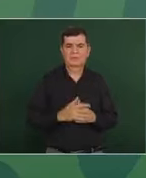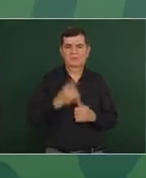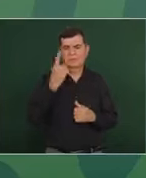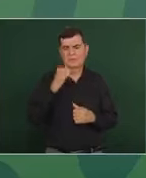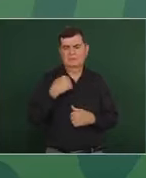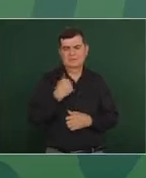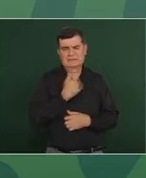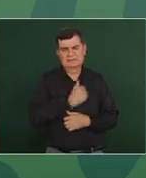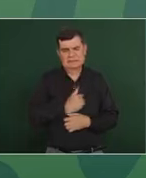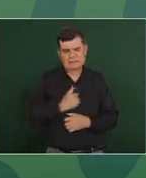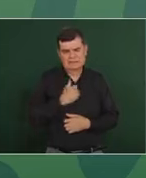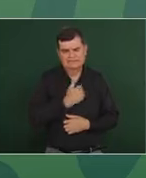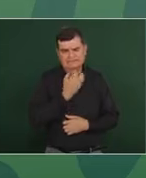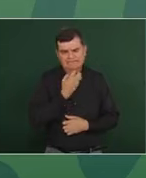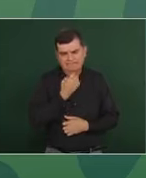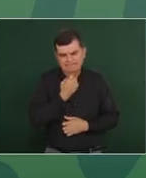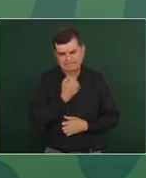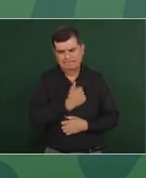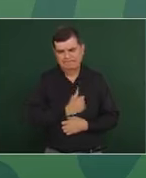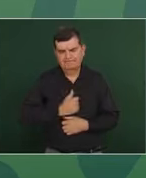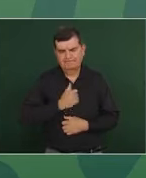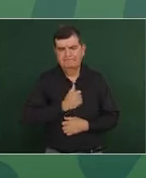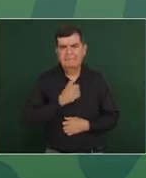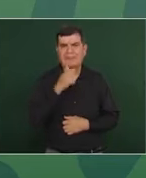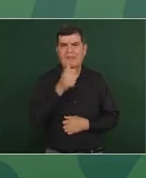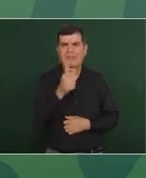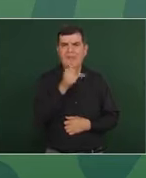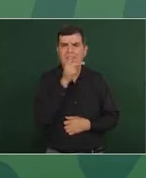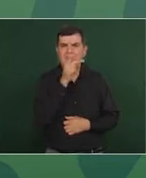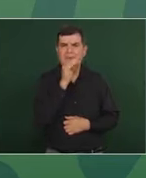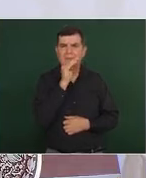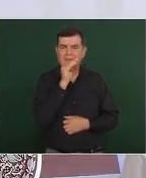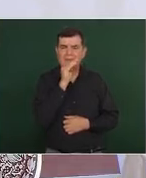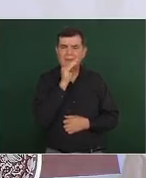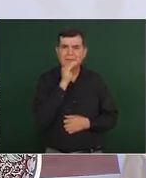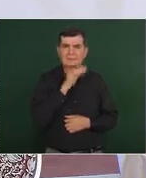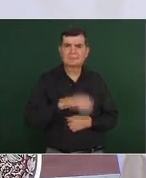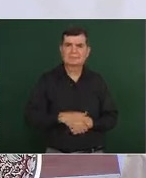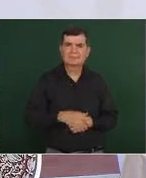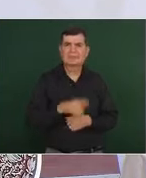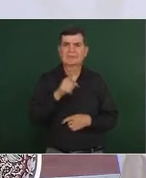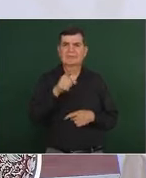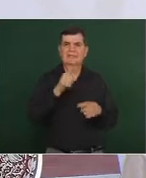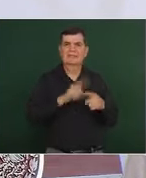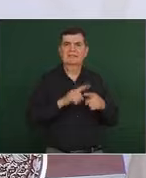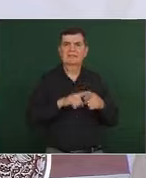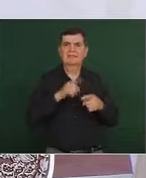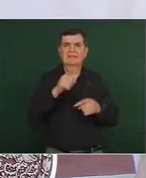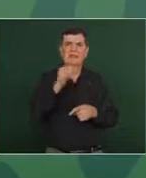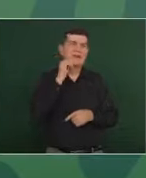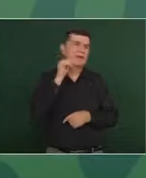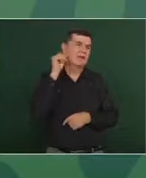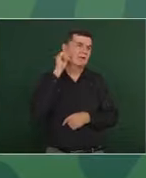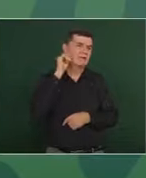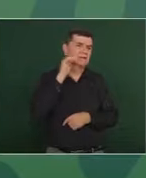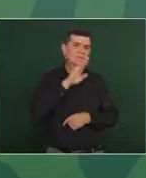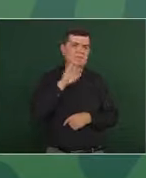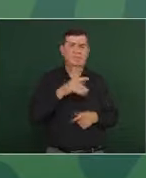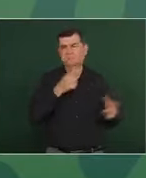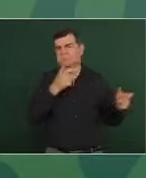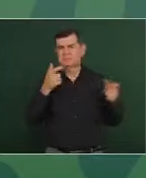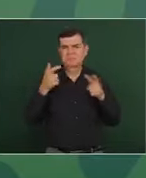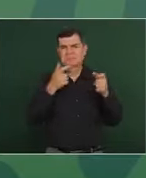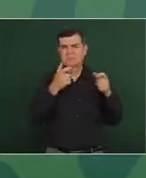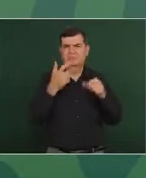pésame a los padres de quien perdió la vida ayer en una balacera